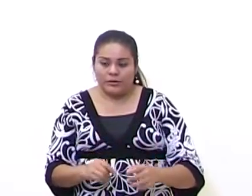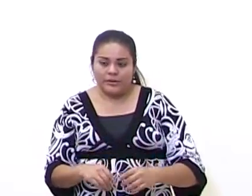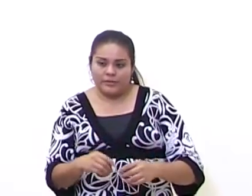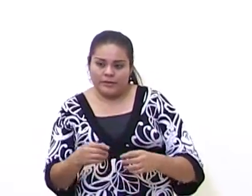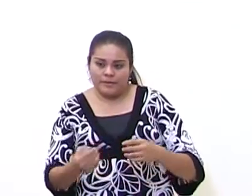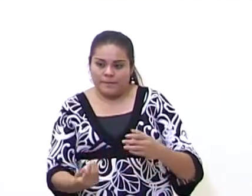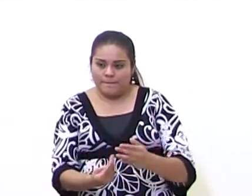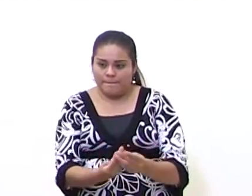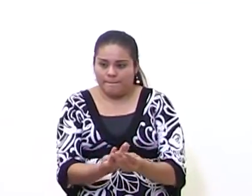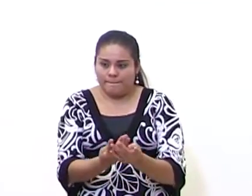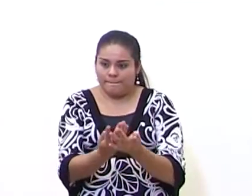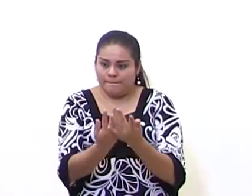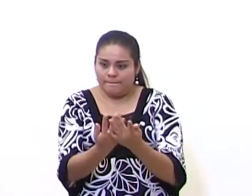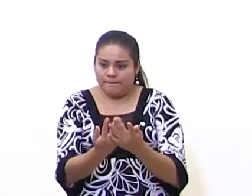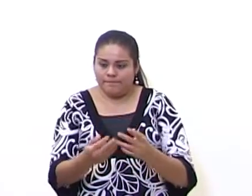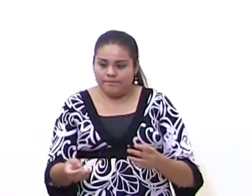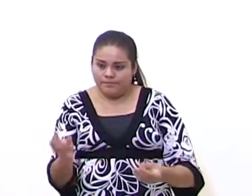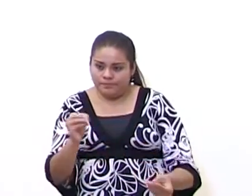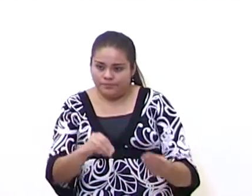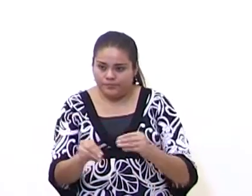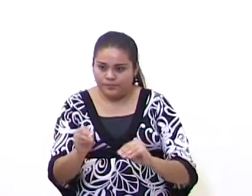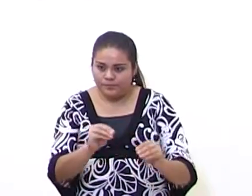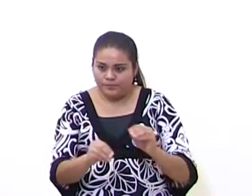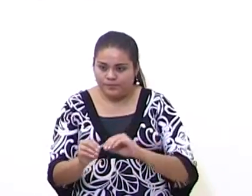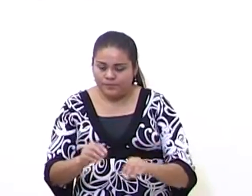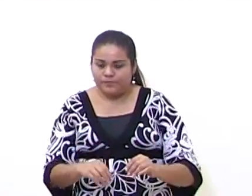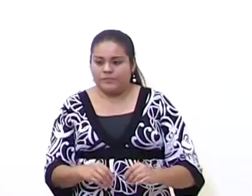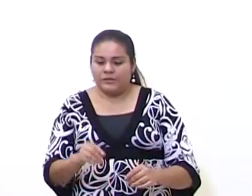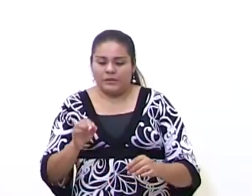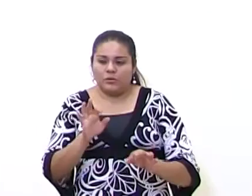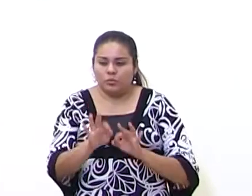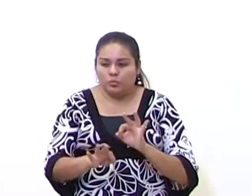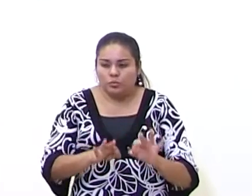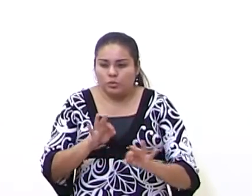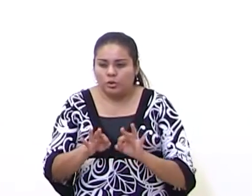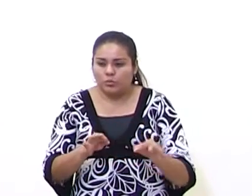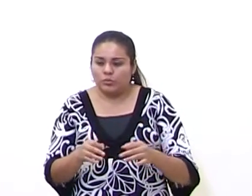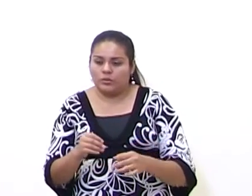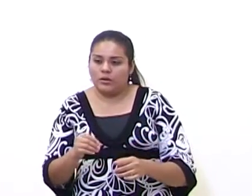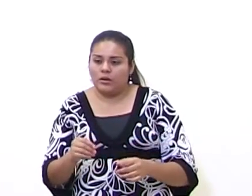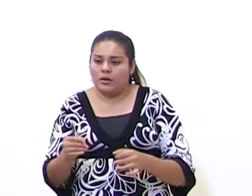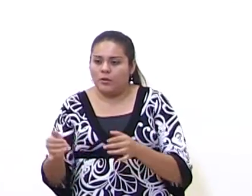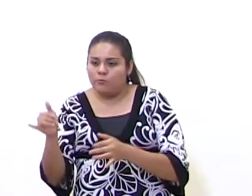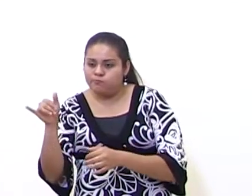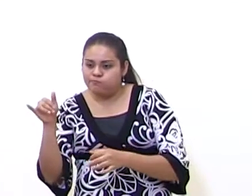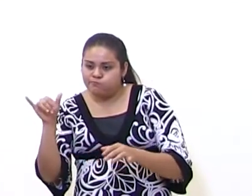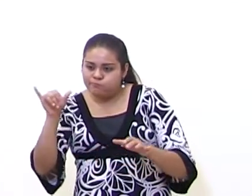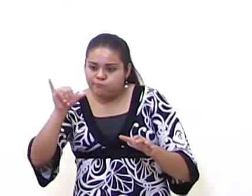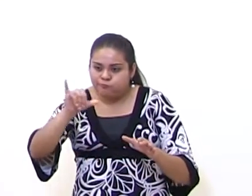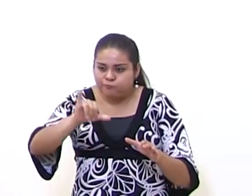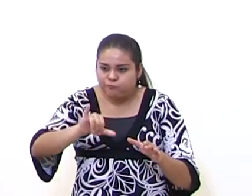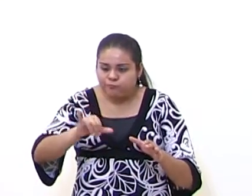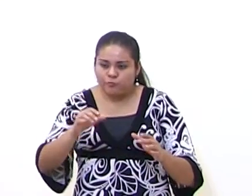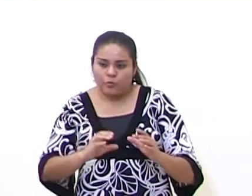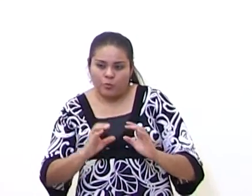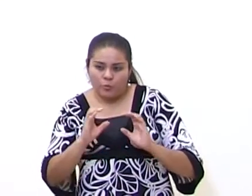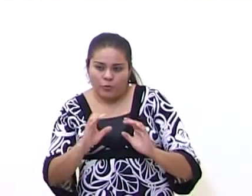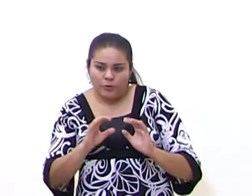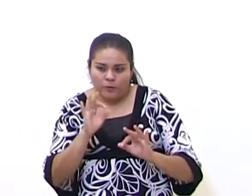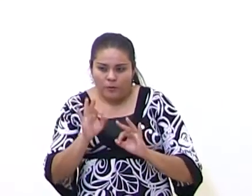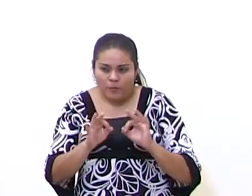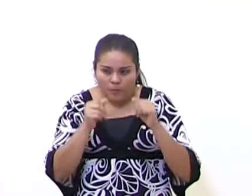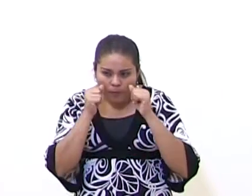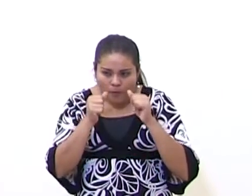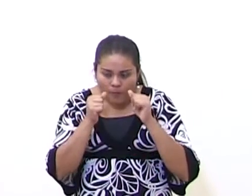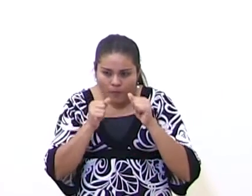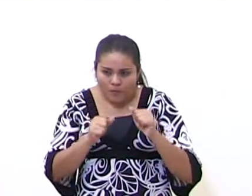le ponía Sofía más fertilizante. Entonces fue a la bodega Sofía, o allí